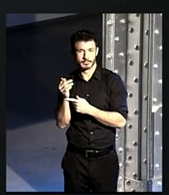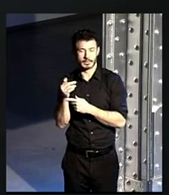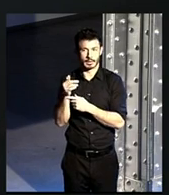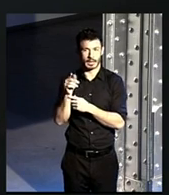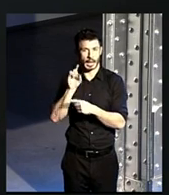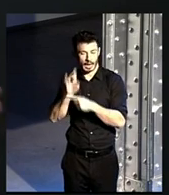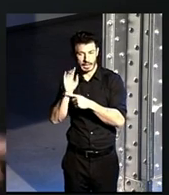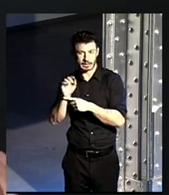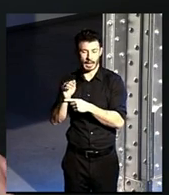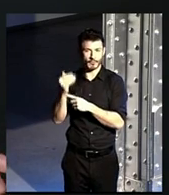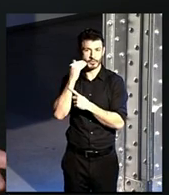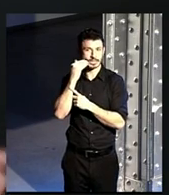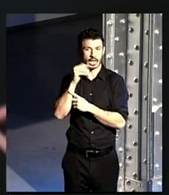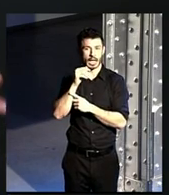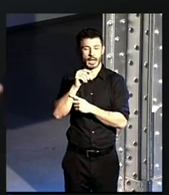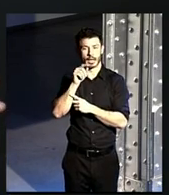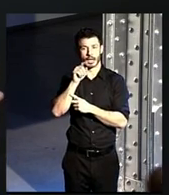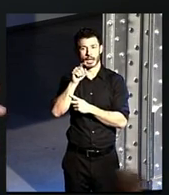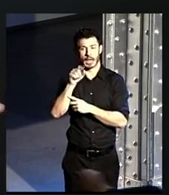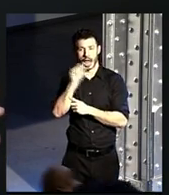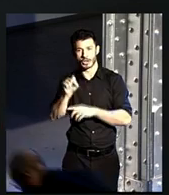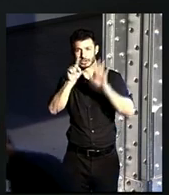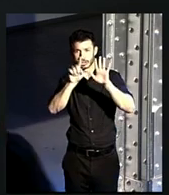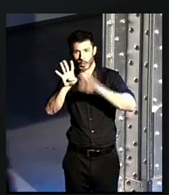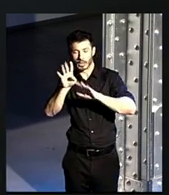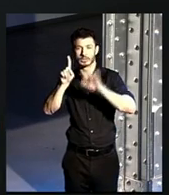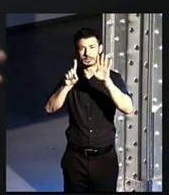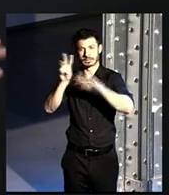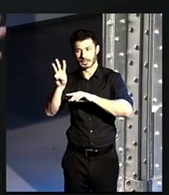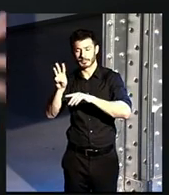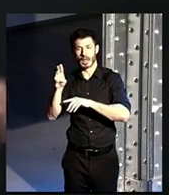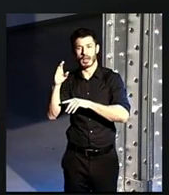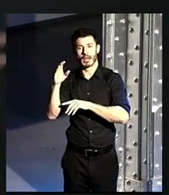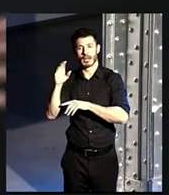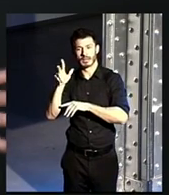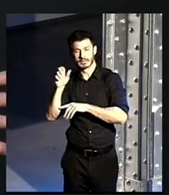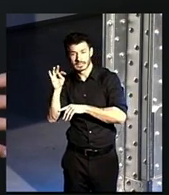64, porque en esa carta Zell dice,